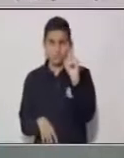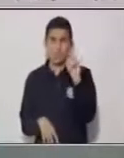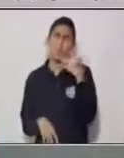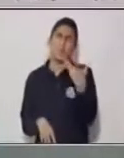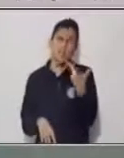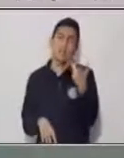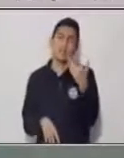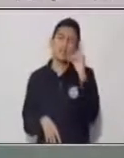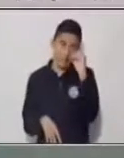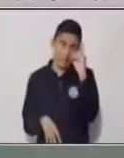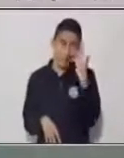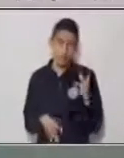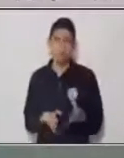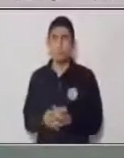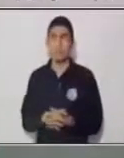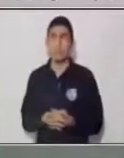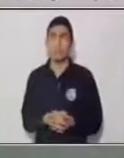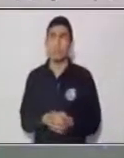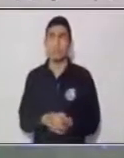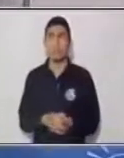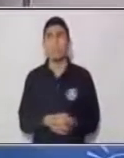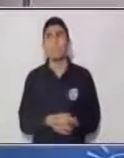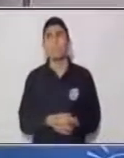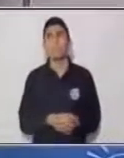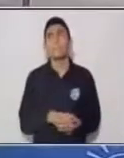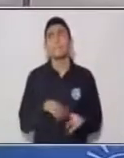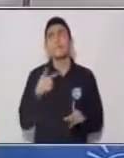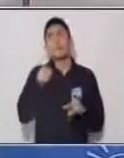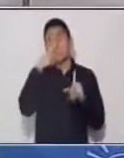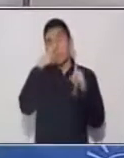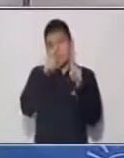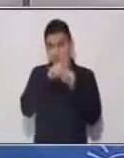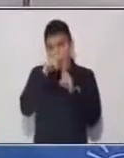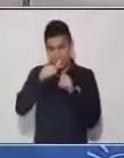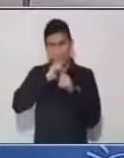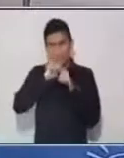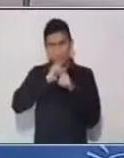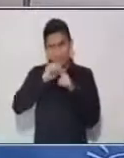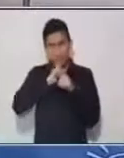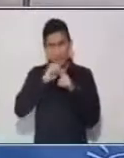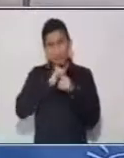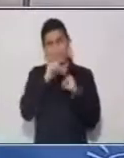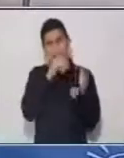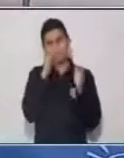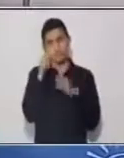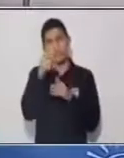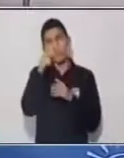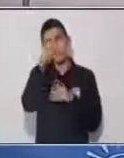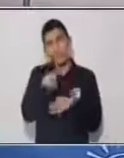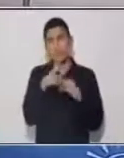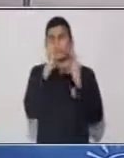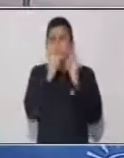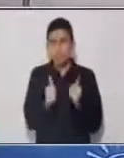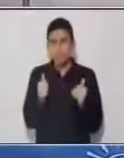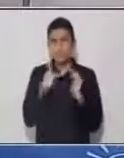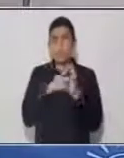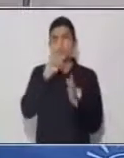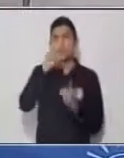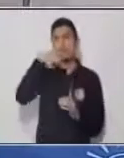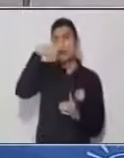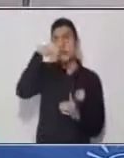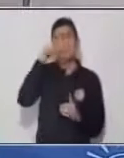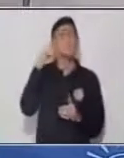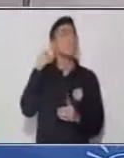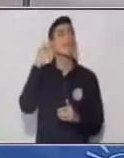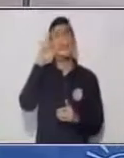Porque entonces nos da 0. Bien, vamos a la práctica, ¿sí? Vamos a resolver integrales, pero